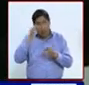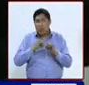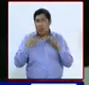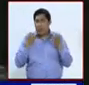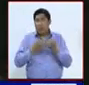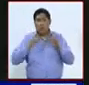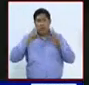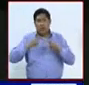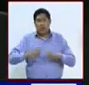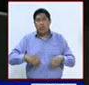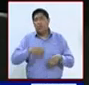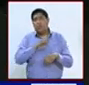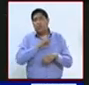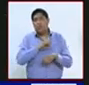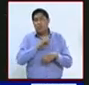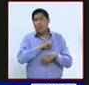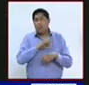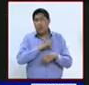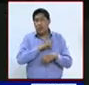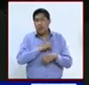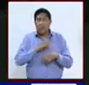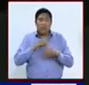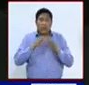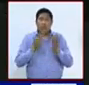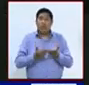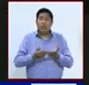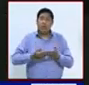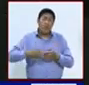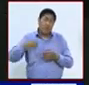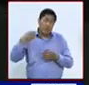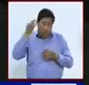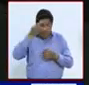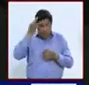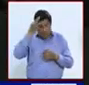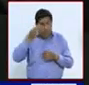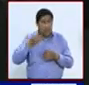Investigaciones Forenses, la Escuela de Fiscales del Estado y otras áreas del Ministerio Público.